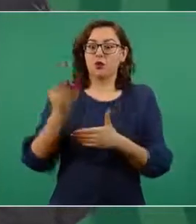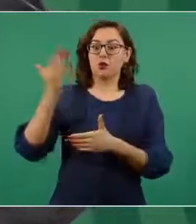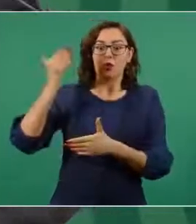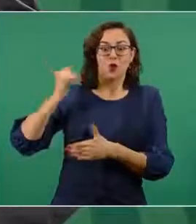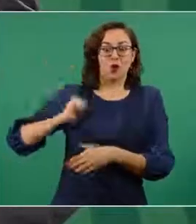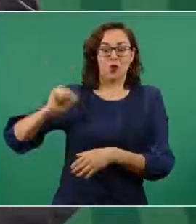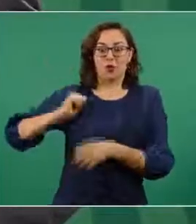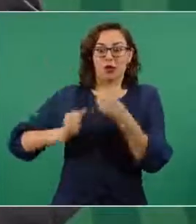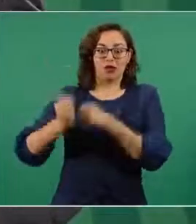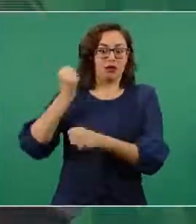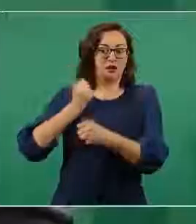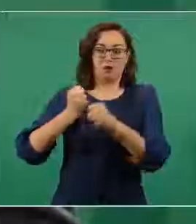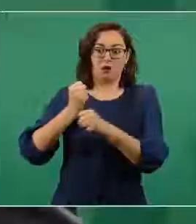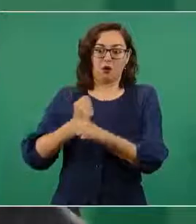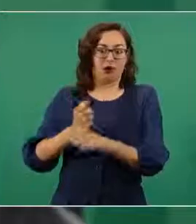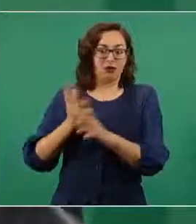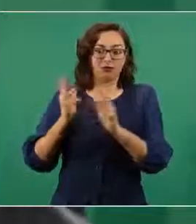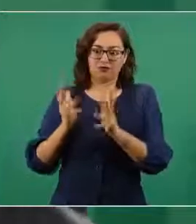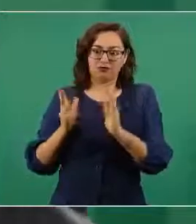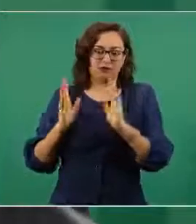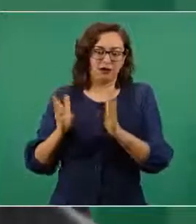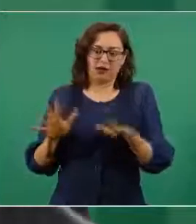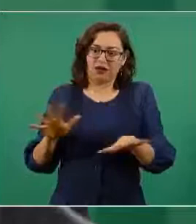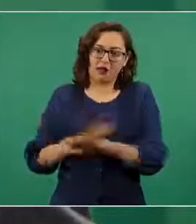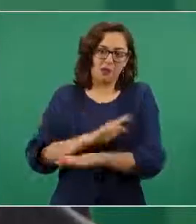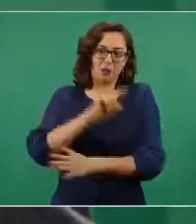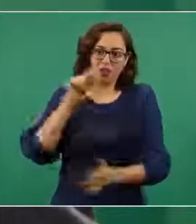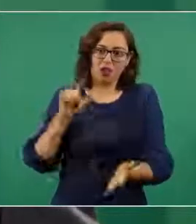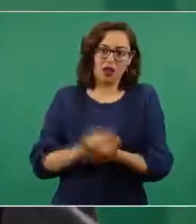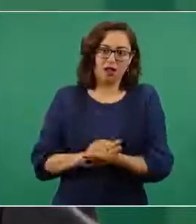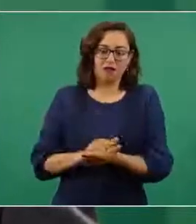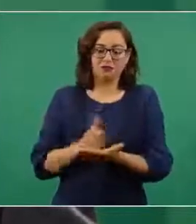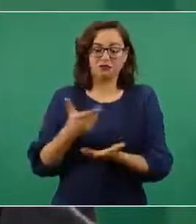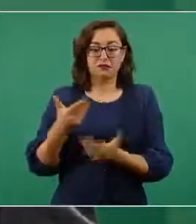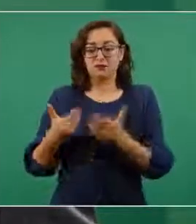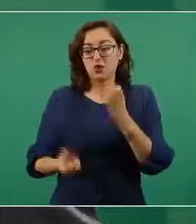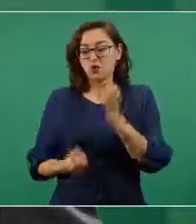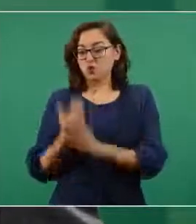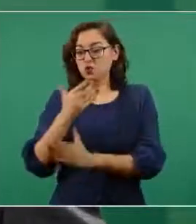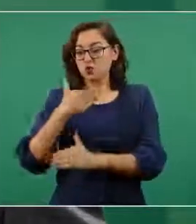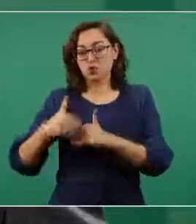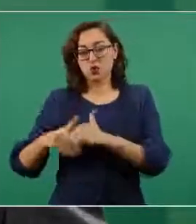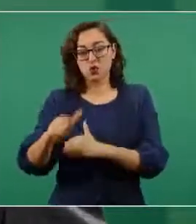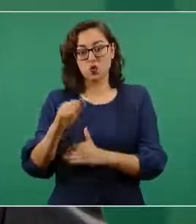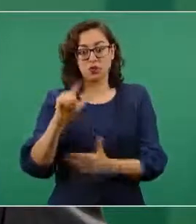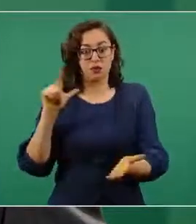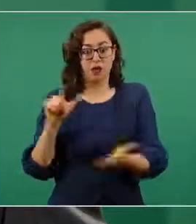todo es a través de las Afores, de acuerdo a esa legislación